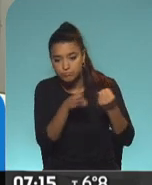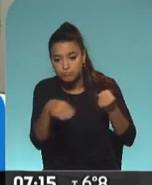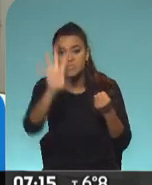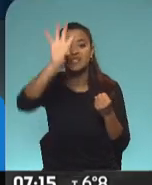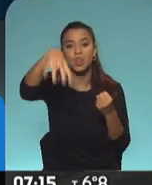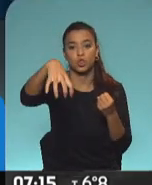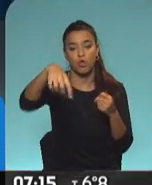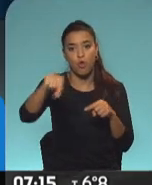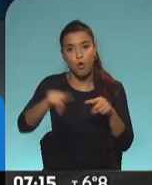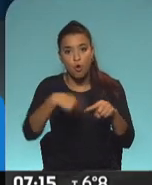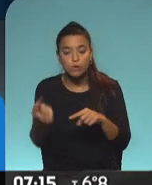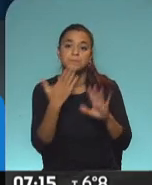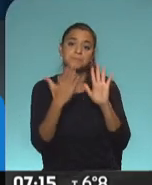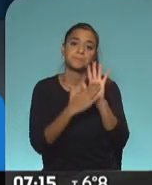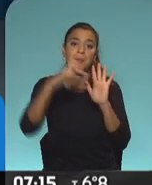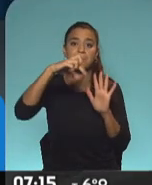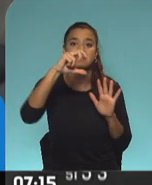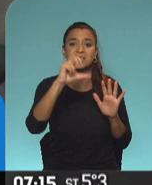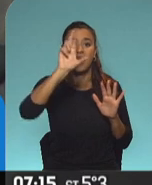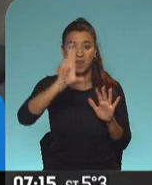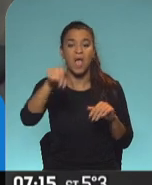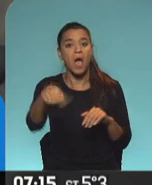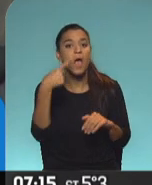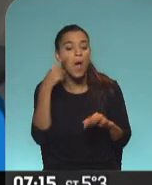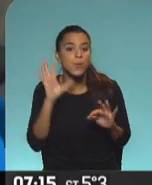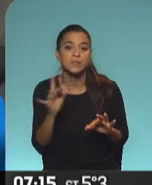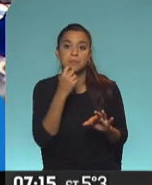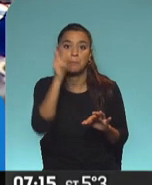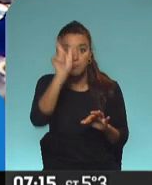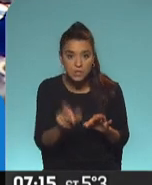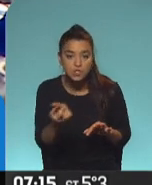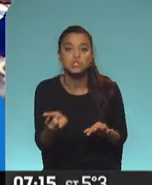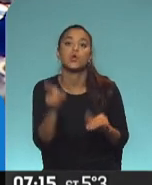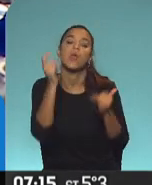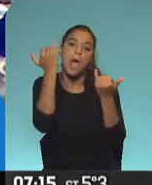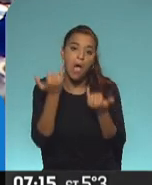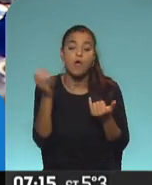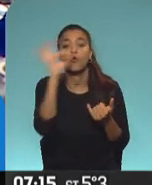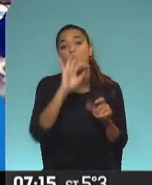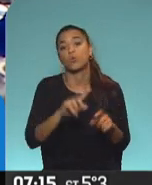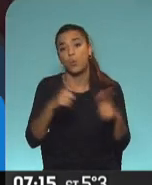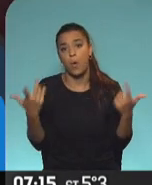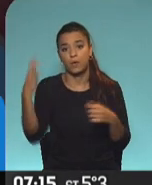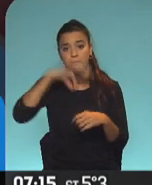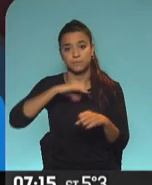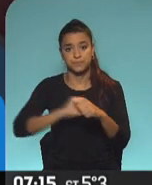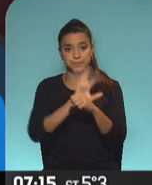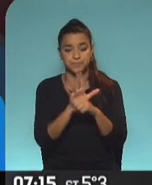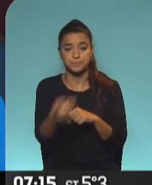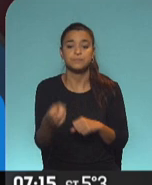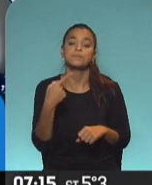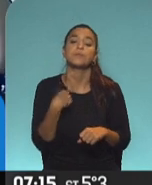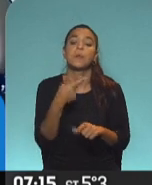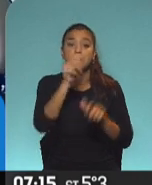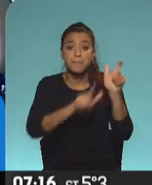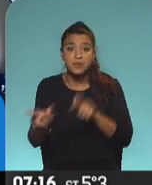tenemos para hacerle el estudio de PCR, que es el que determina finalmente si la persona tiene o no el COVID positivo. Los pacientes con